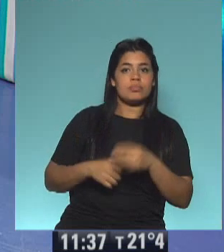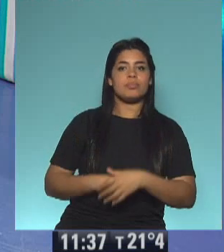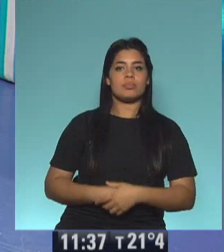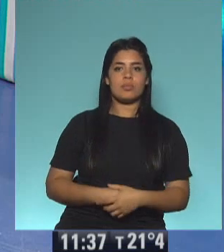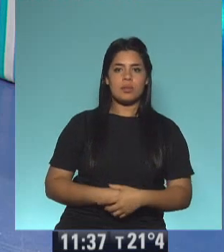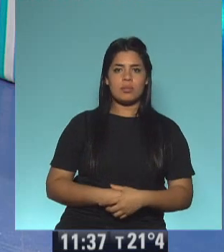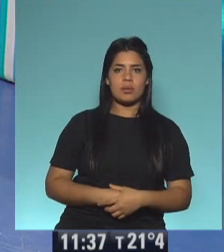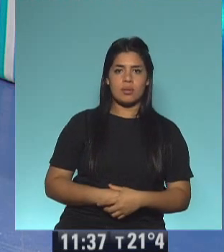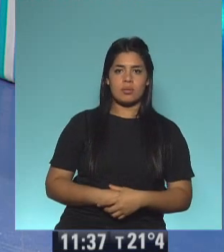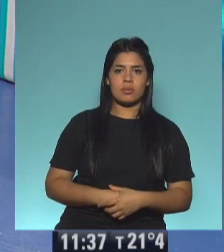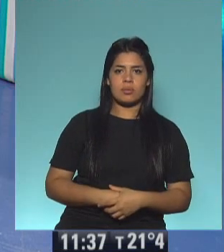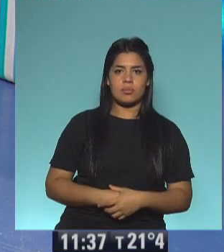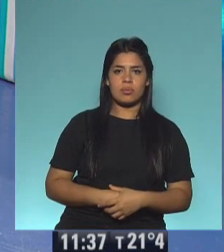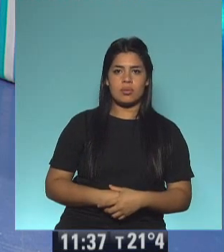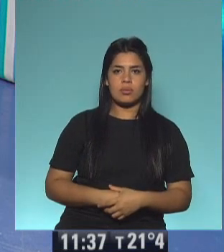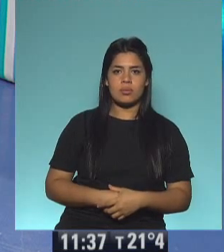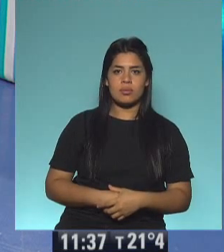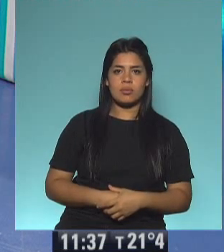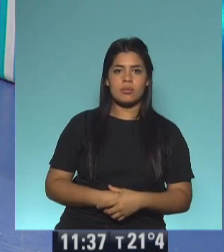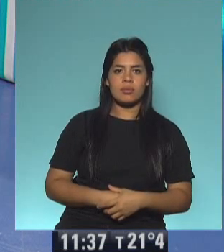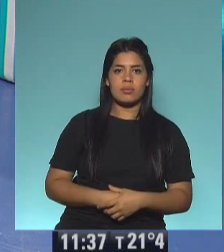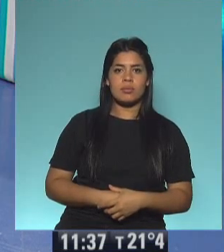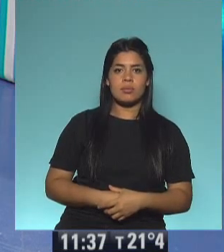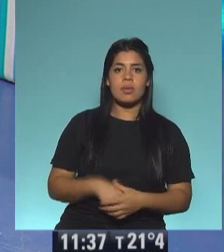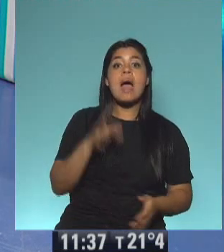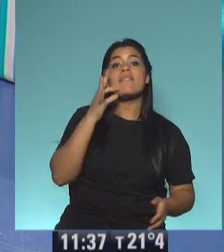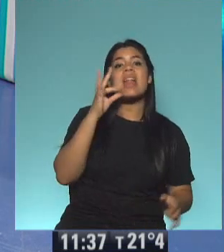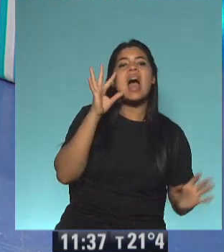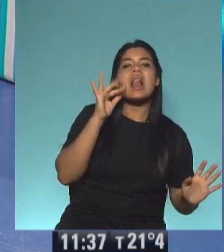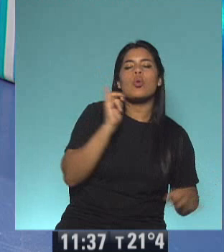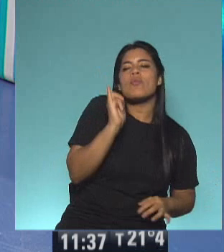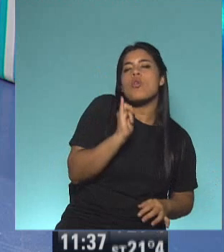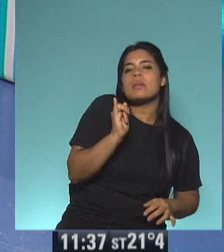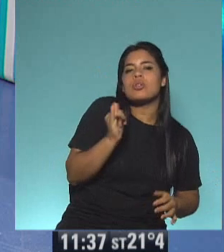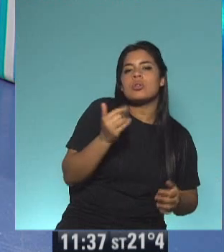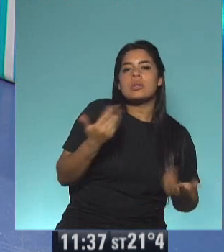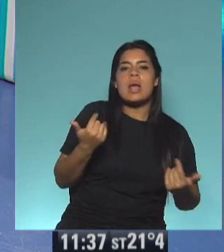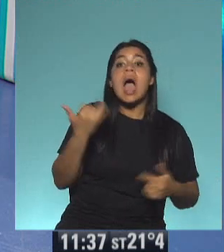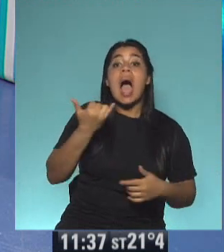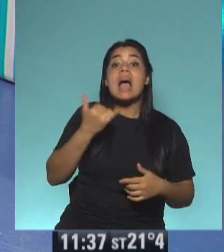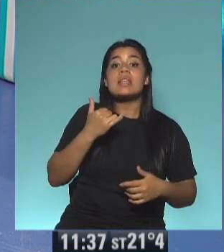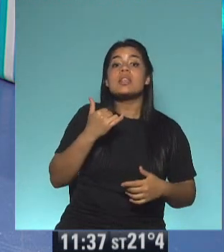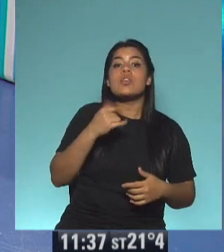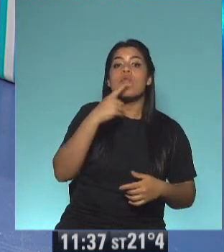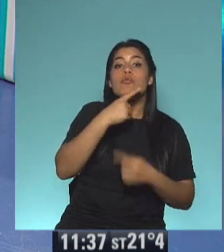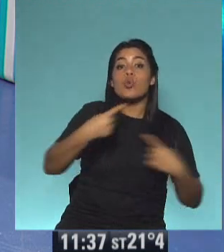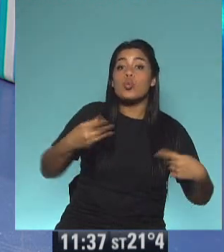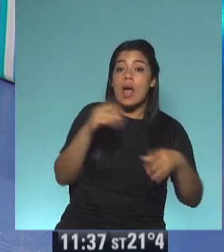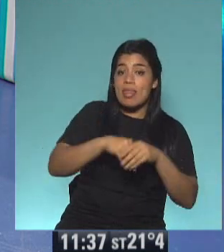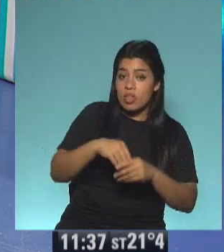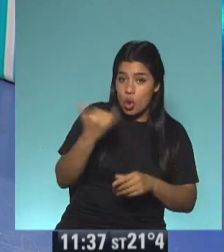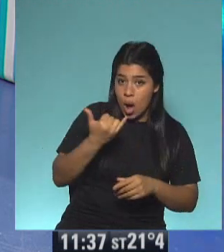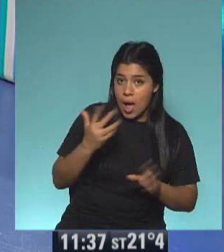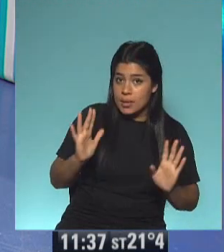Una pista. Una pista... Es algo... Porque para el mate hay muchas cosas. Sí. Tiene un cítrico. Muy bien.